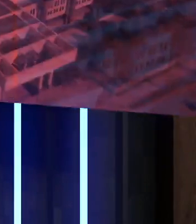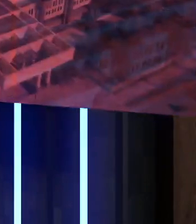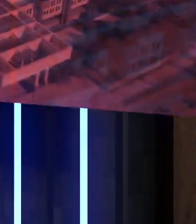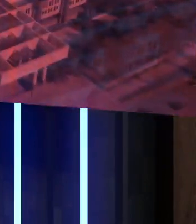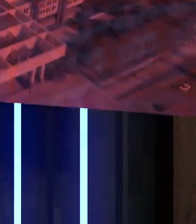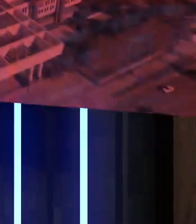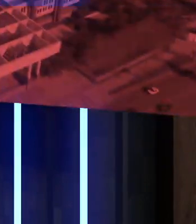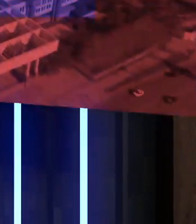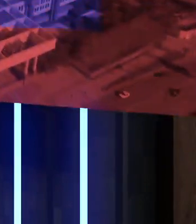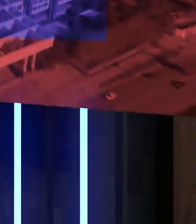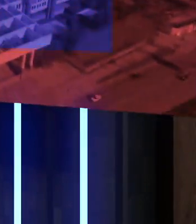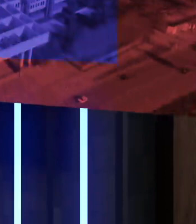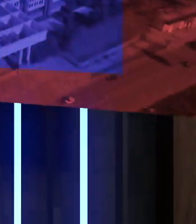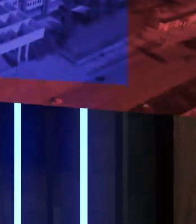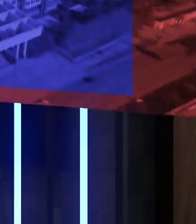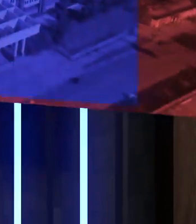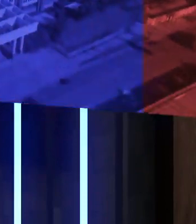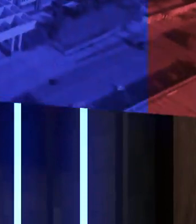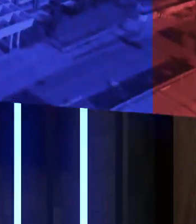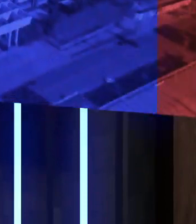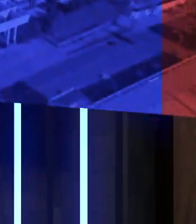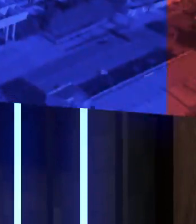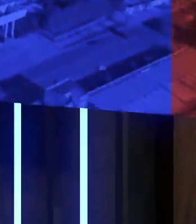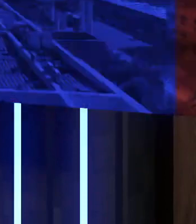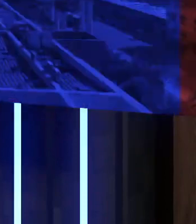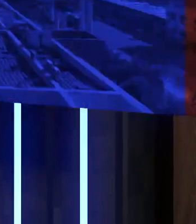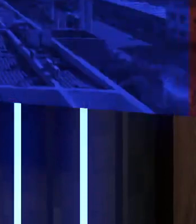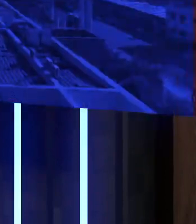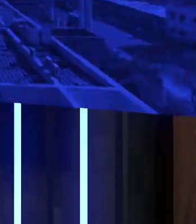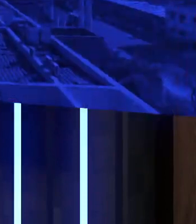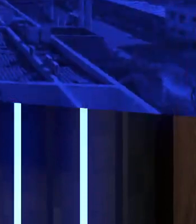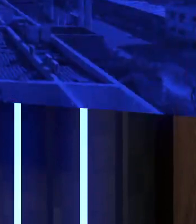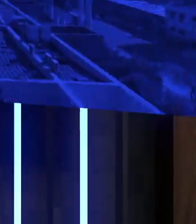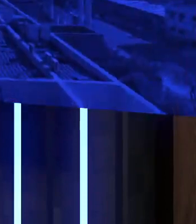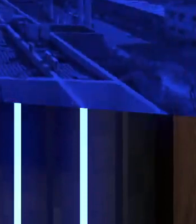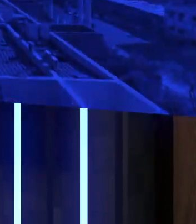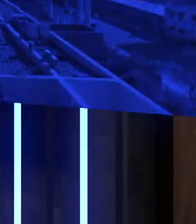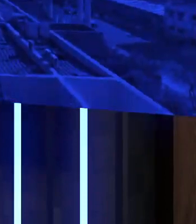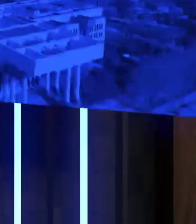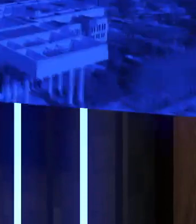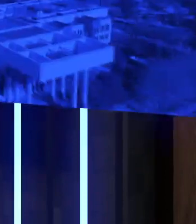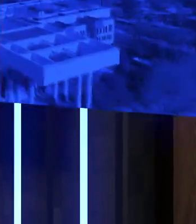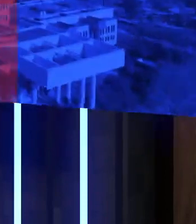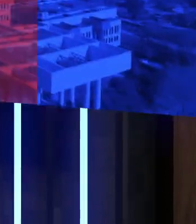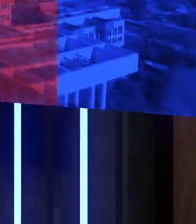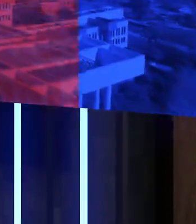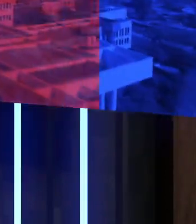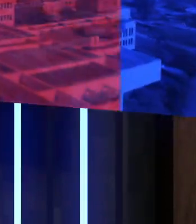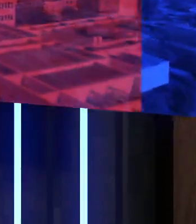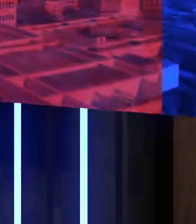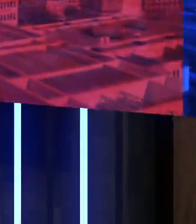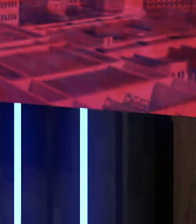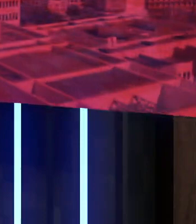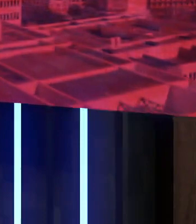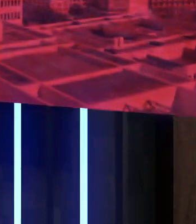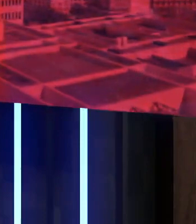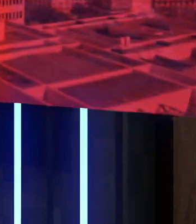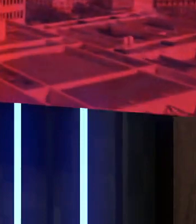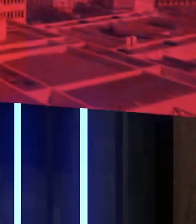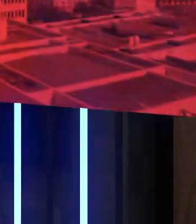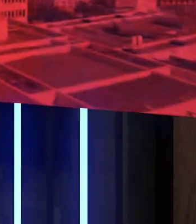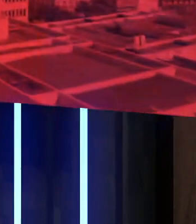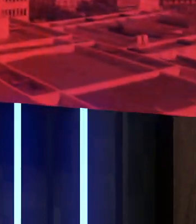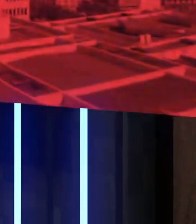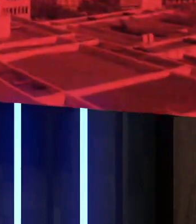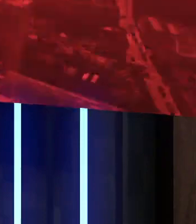oferta programática existente relacionada a eventos adversos que podrían conducir a personas, grupos o familias a una